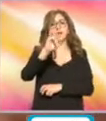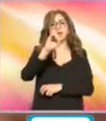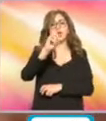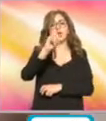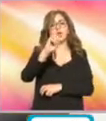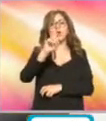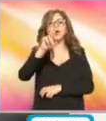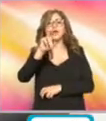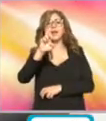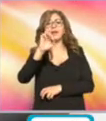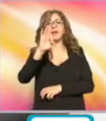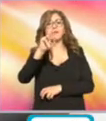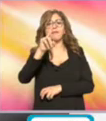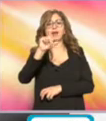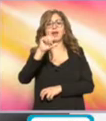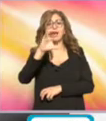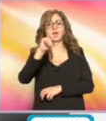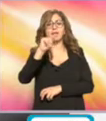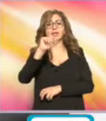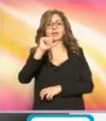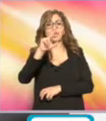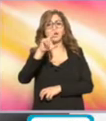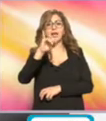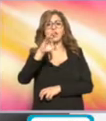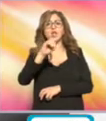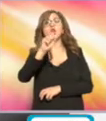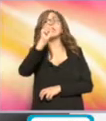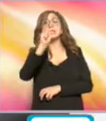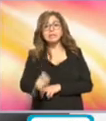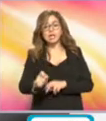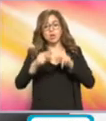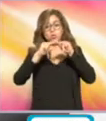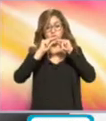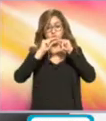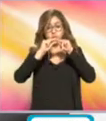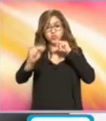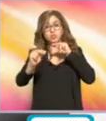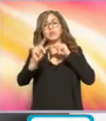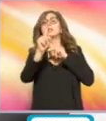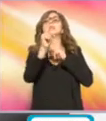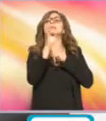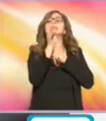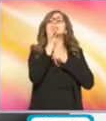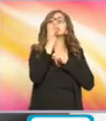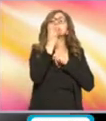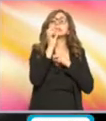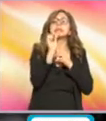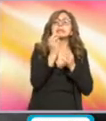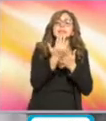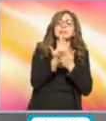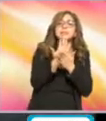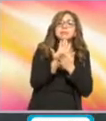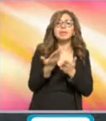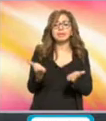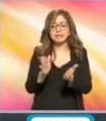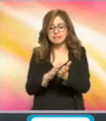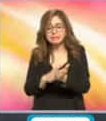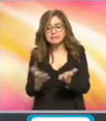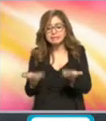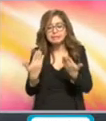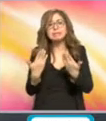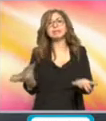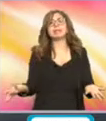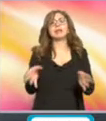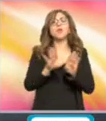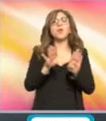no existe, es decir, tiene una eyaculación y hay que esperar un rato. Que luego nos critica a que- por eso, Dicen, Irene. oye, pues ya despierta, papacito, A ¿qué ver, pasó?